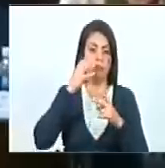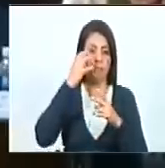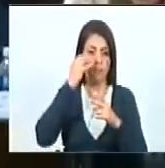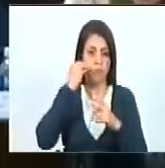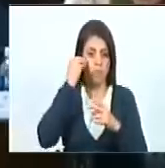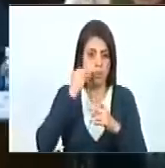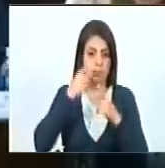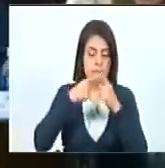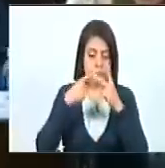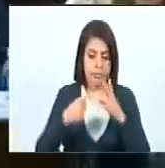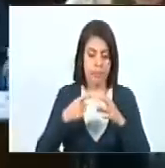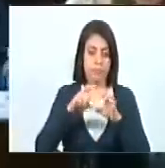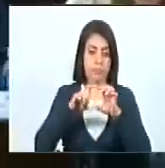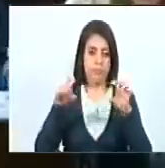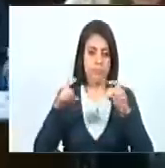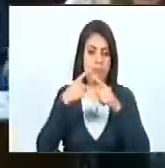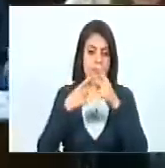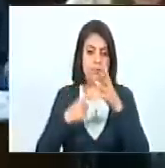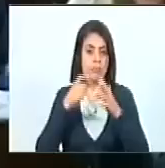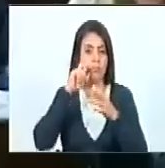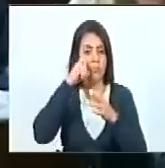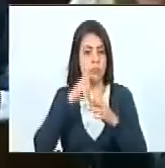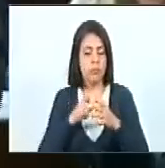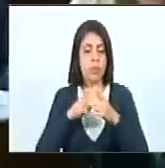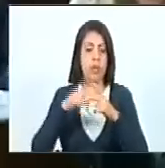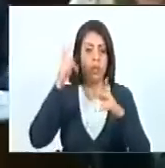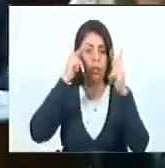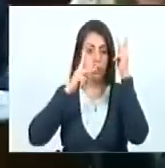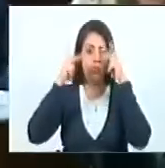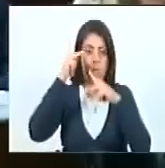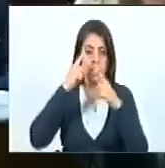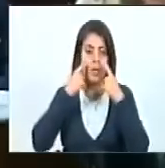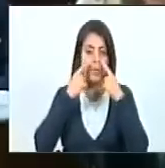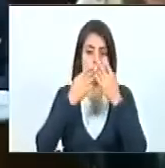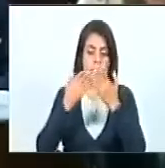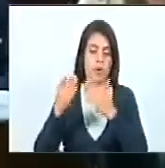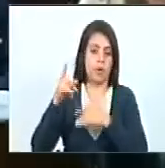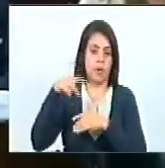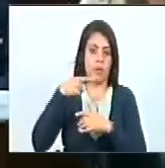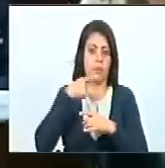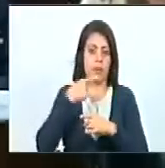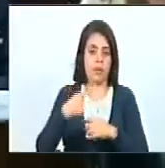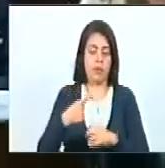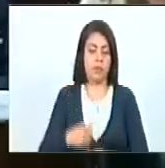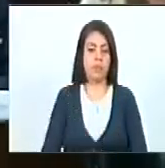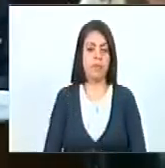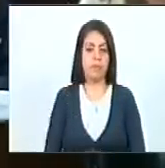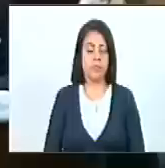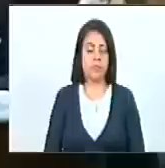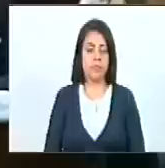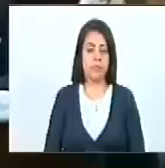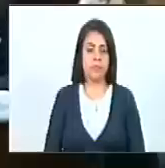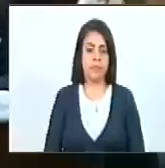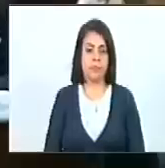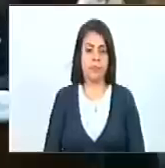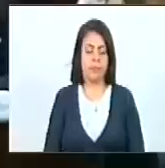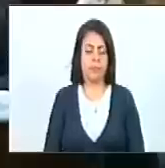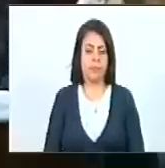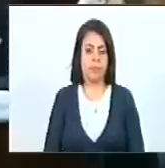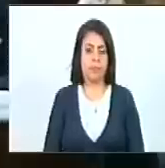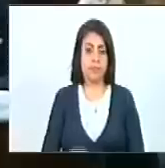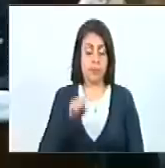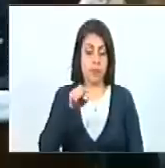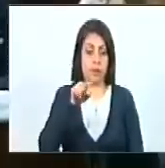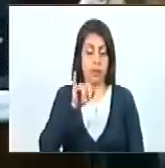es un municipio netamente donde hay un buen turismo para que ustedes lo visiten. Además de eso, compañero, es